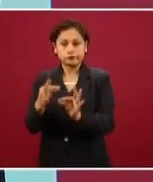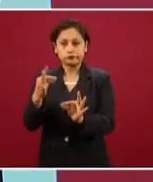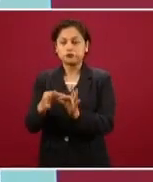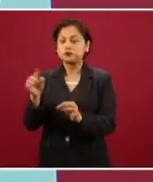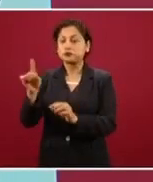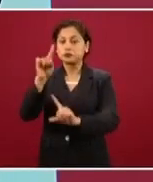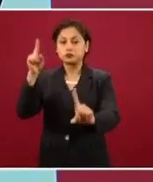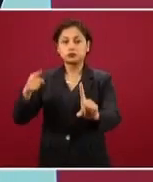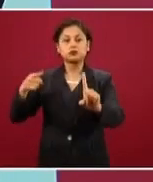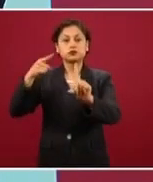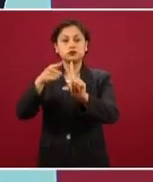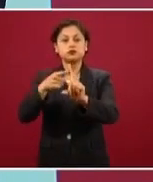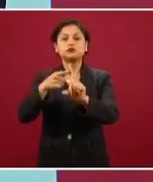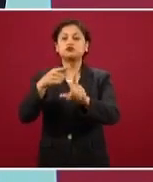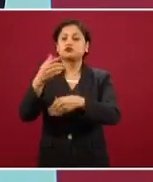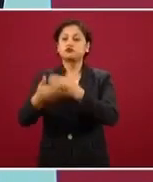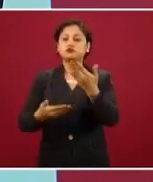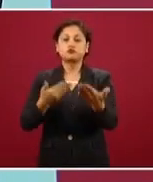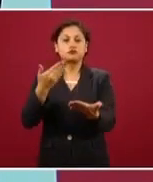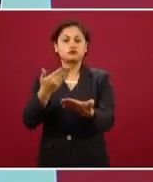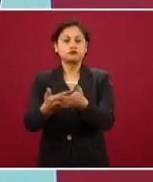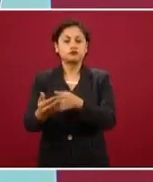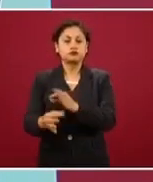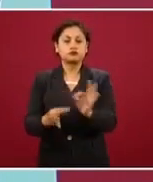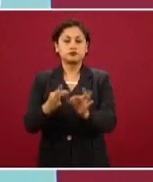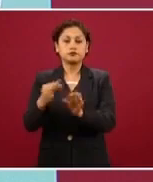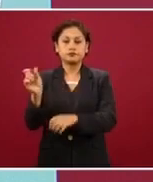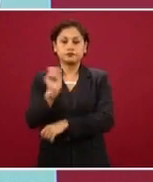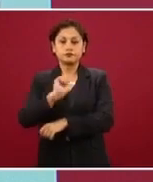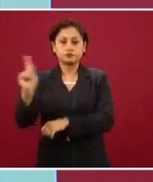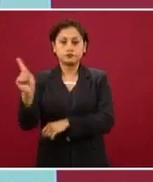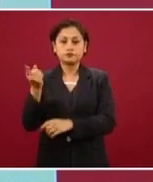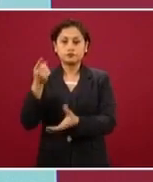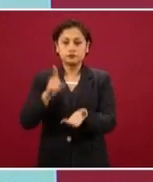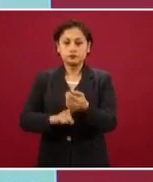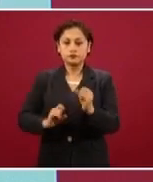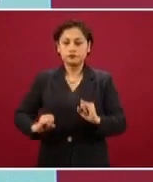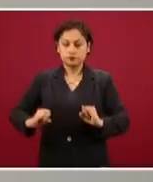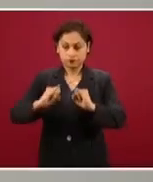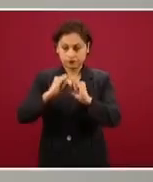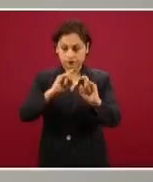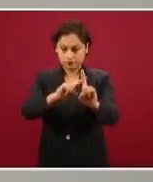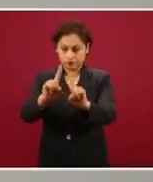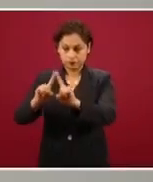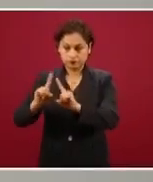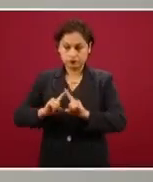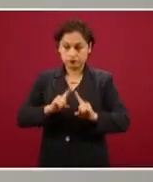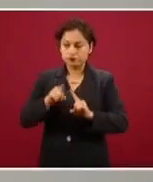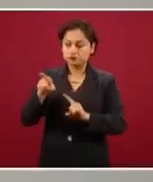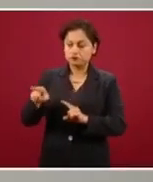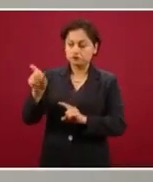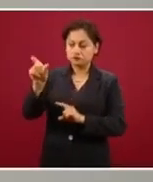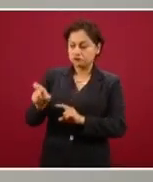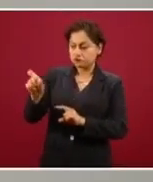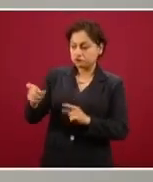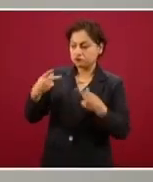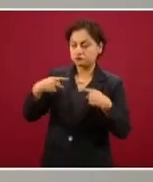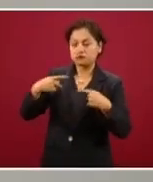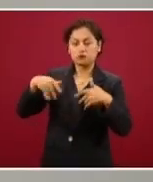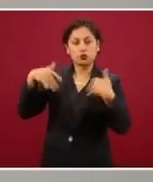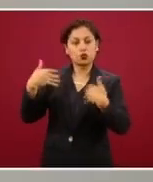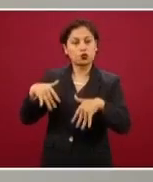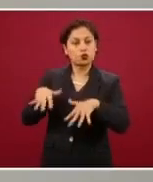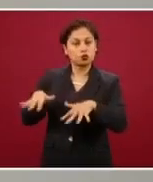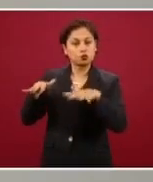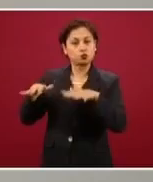calidad científica y técnica de estos magníficos institutos y, además, con el progreso de